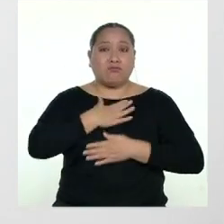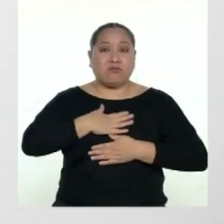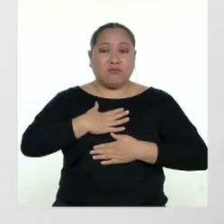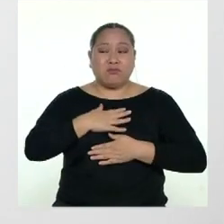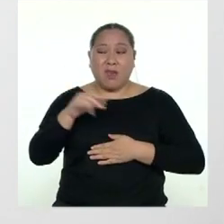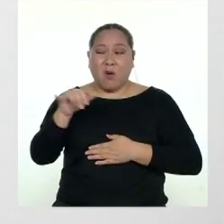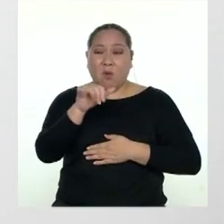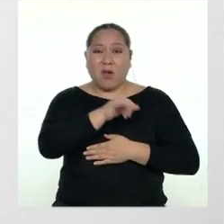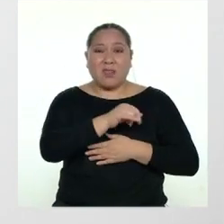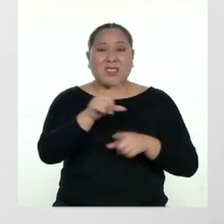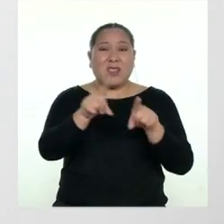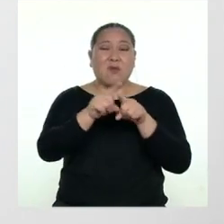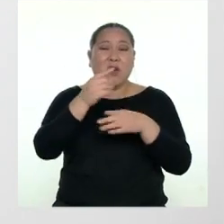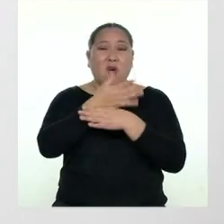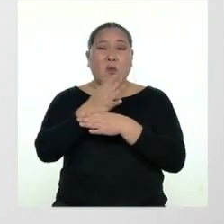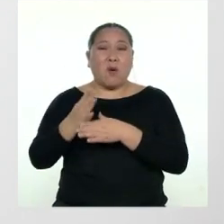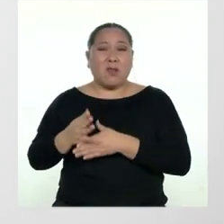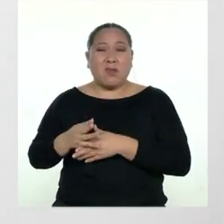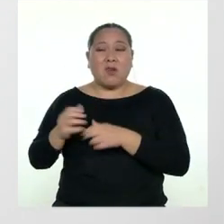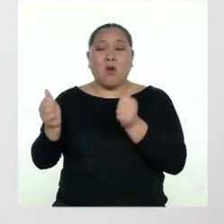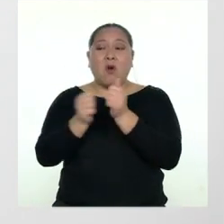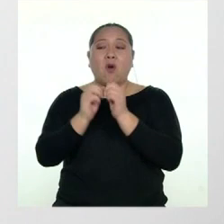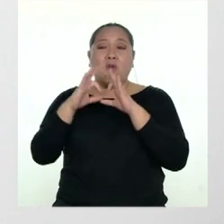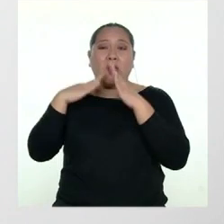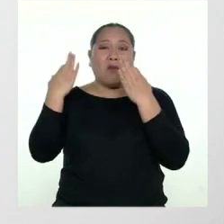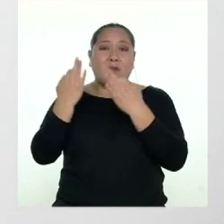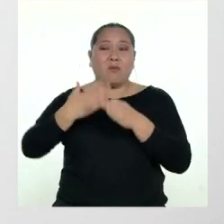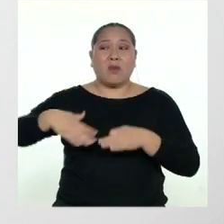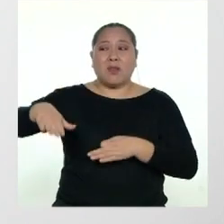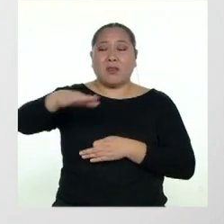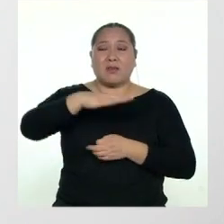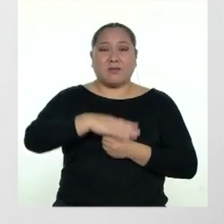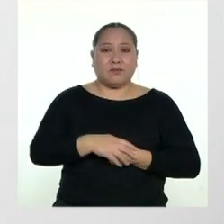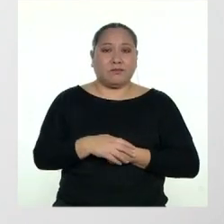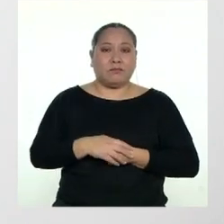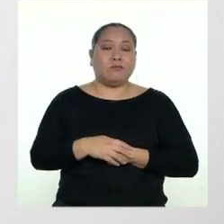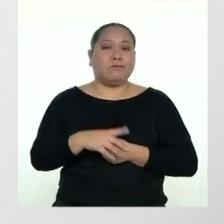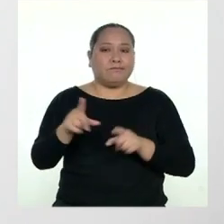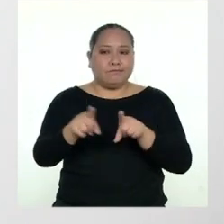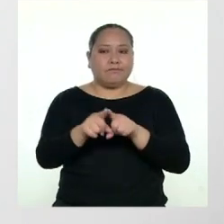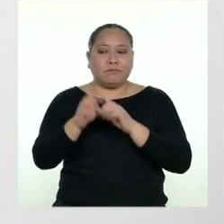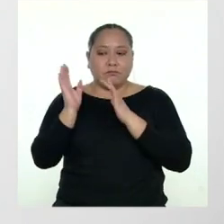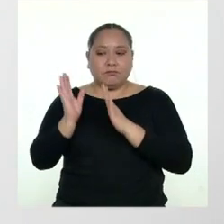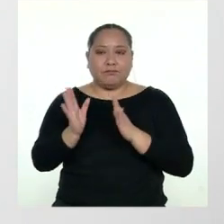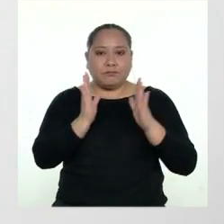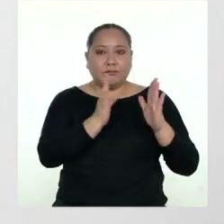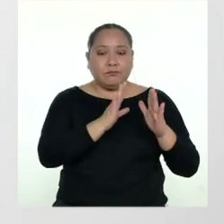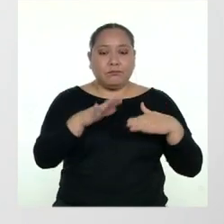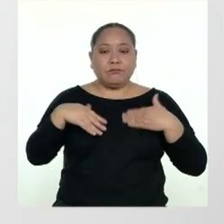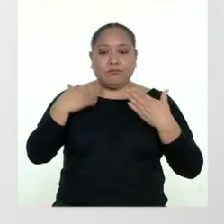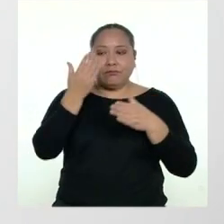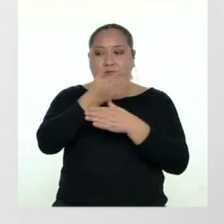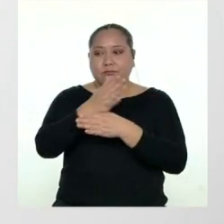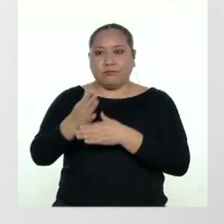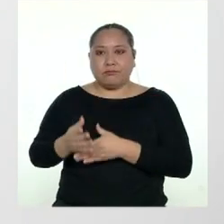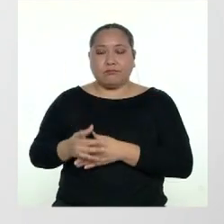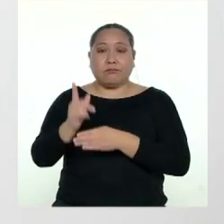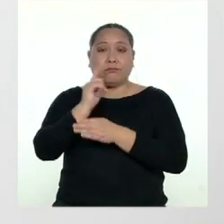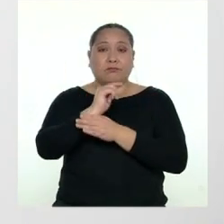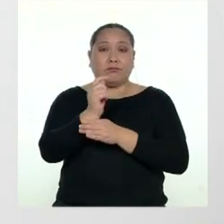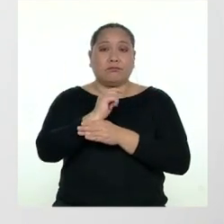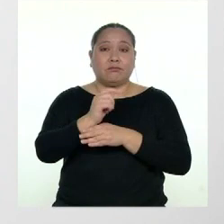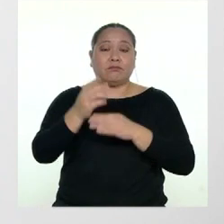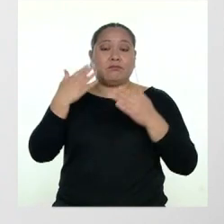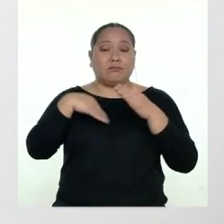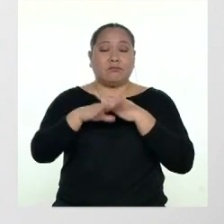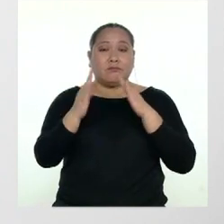con todos los demás miembros de la familia. Creo que, así como podemos organizarnos para compartir tareas del hogar,